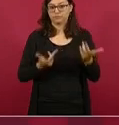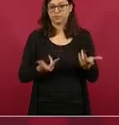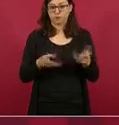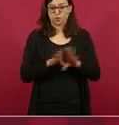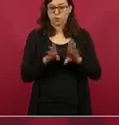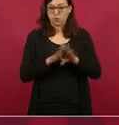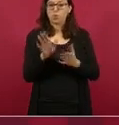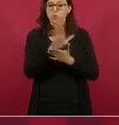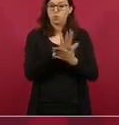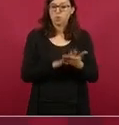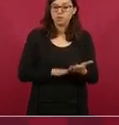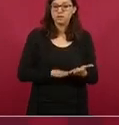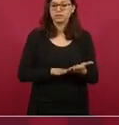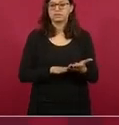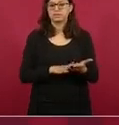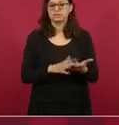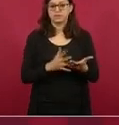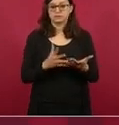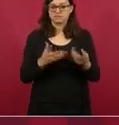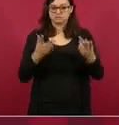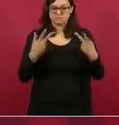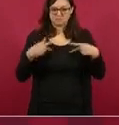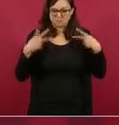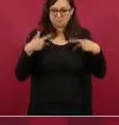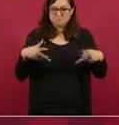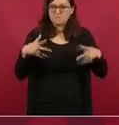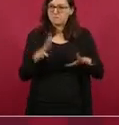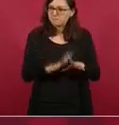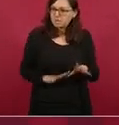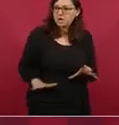abajo, de lo que es el pueblo raso,